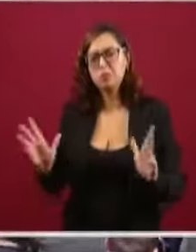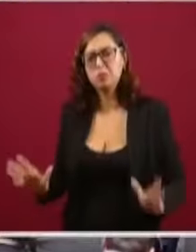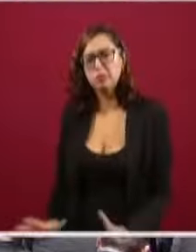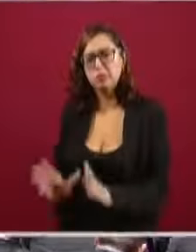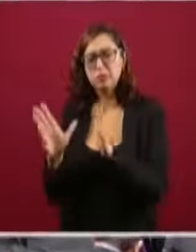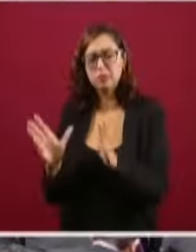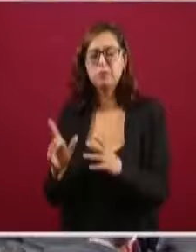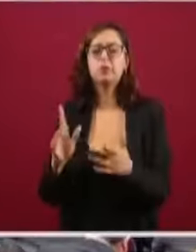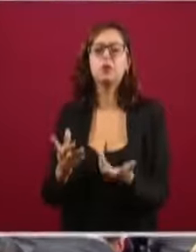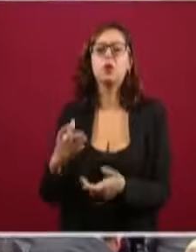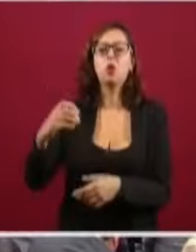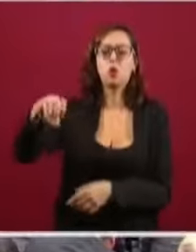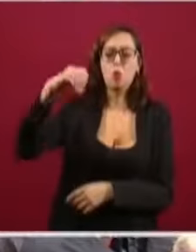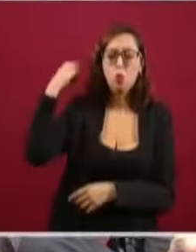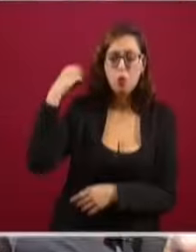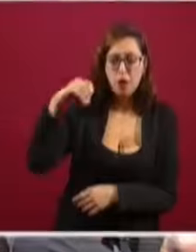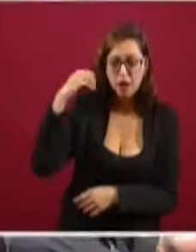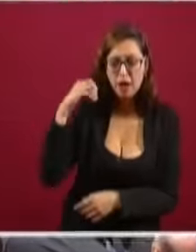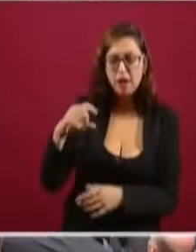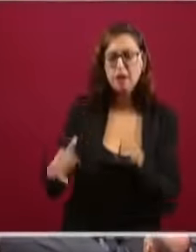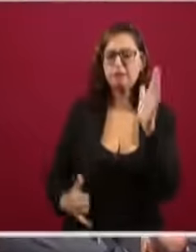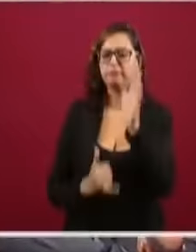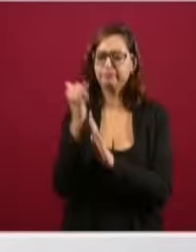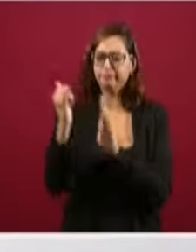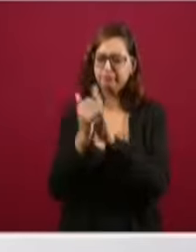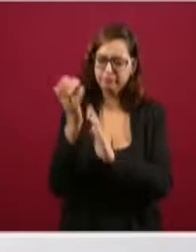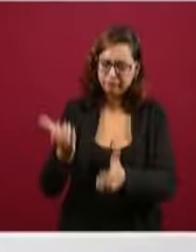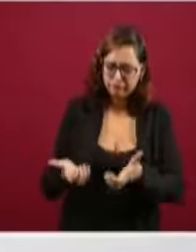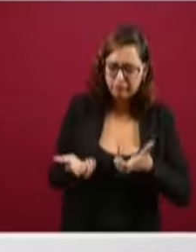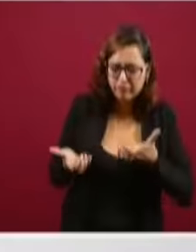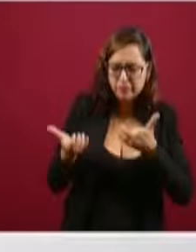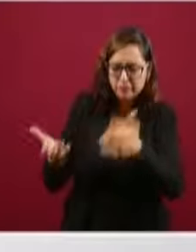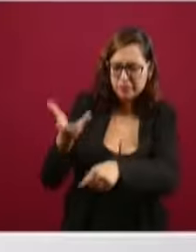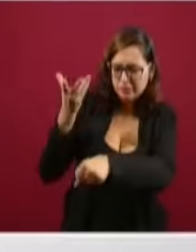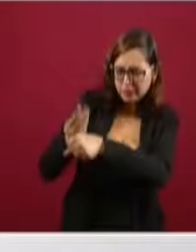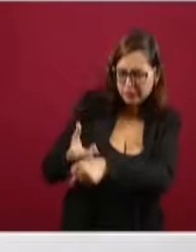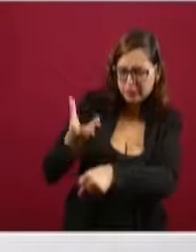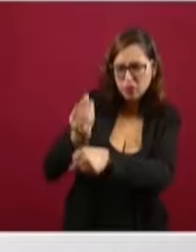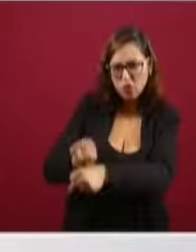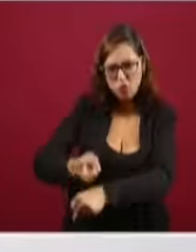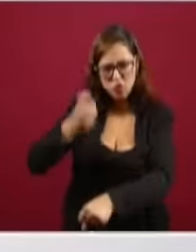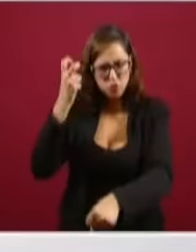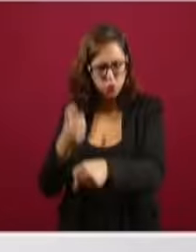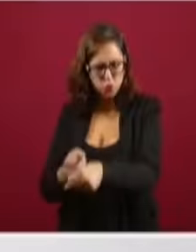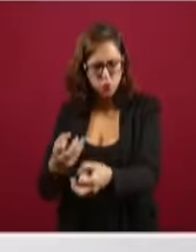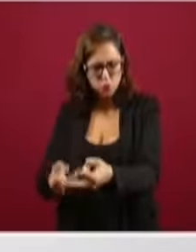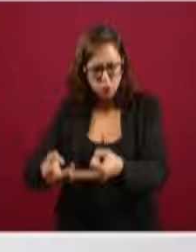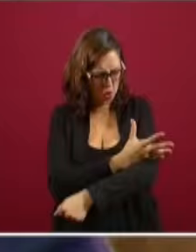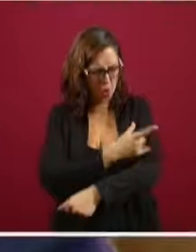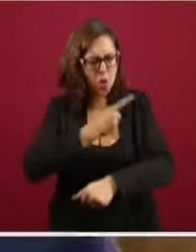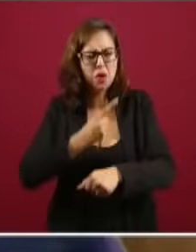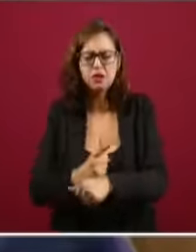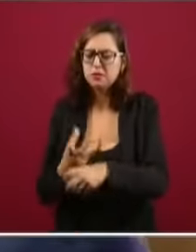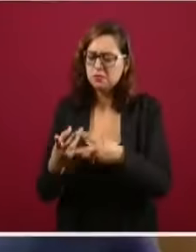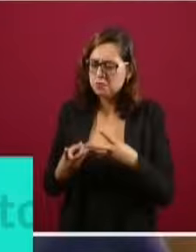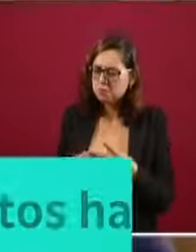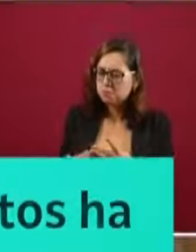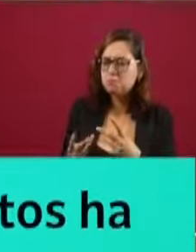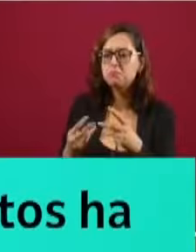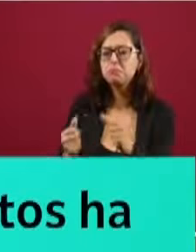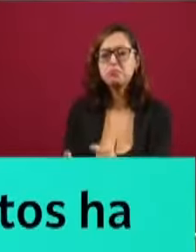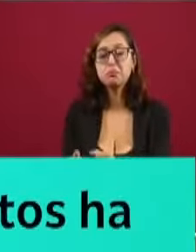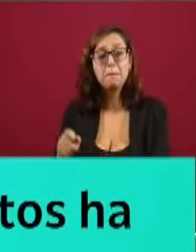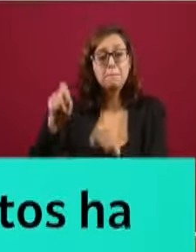En materia económica y por decreto presidencial, se canceló la condonación de impuestos a grandes empresas. Esto ha permitido al